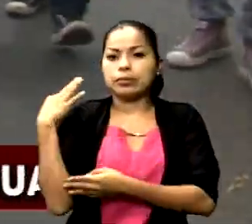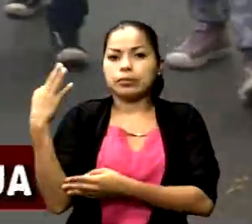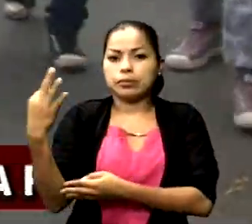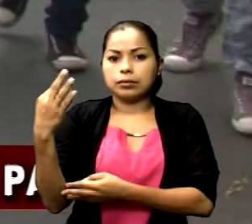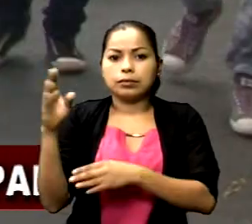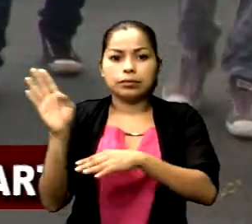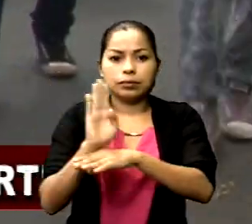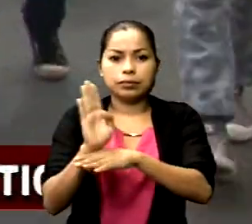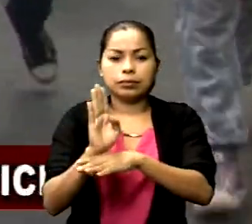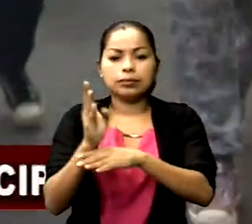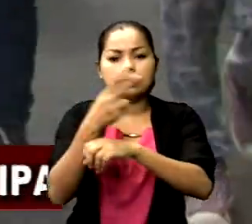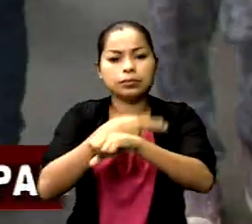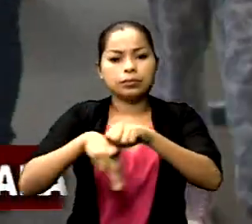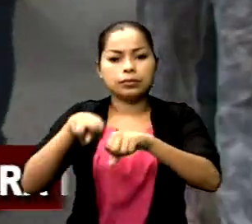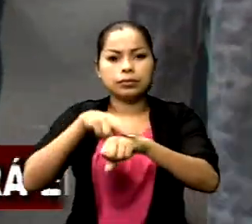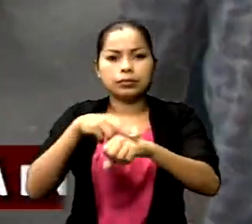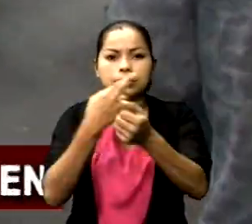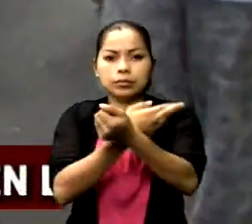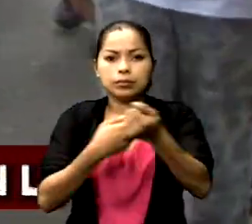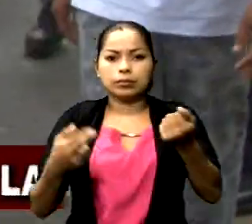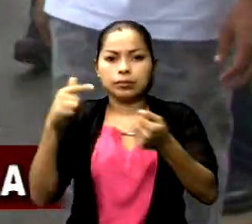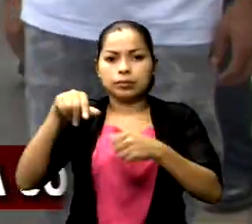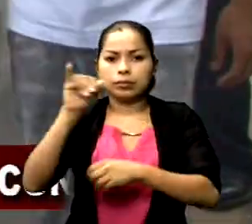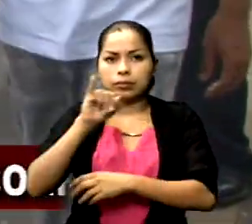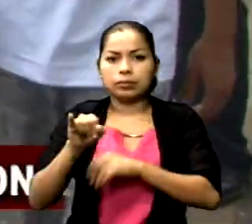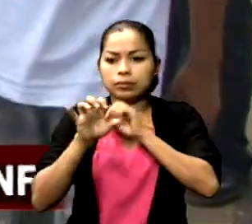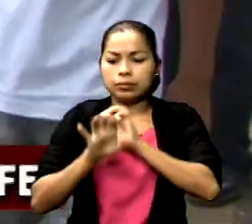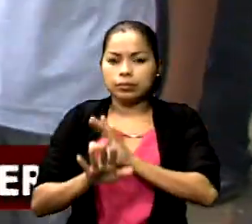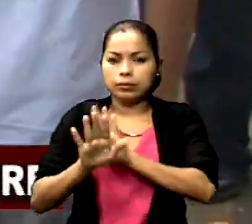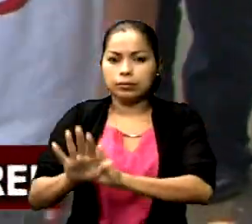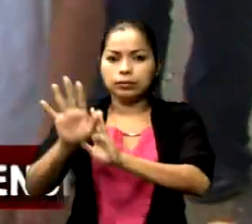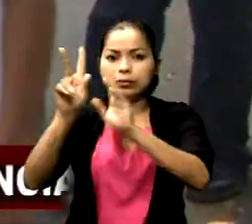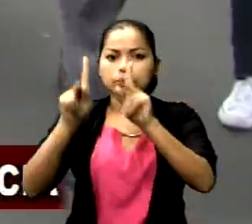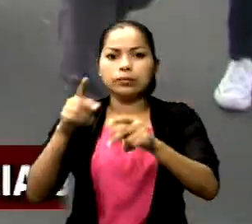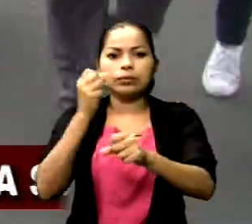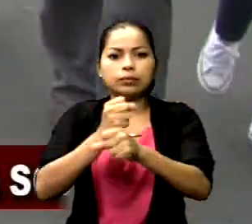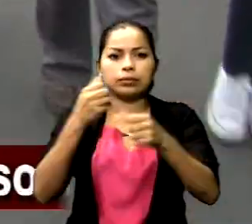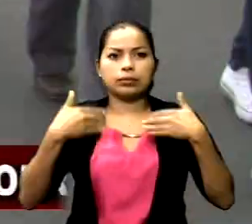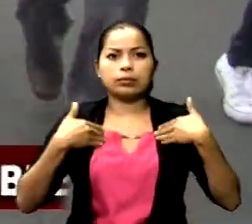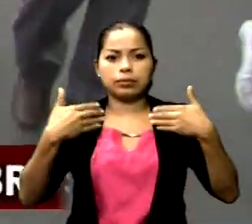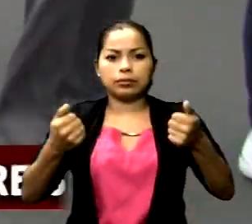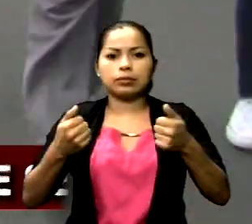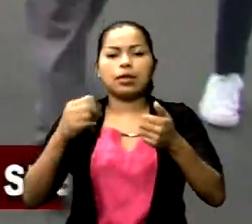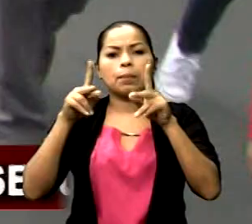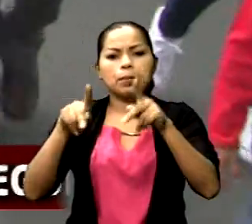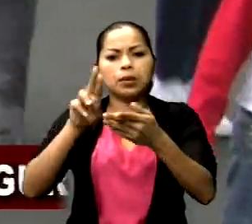el Banco Nacional de Sangre realizó este miércoles una marcha con personal de salud y